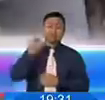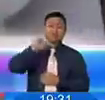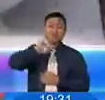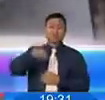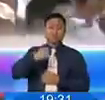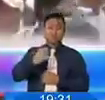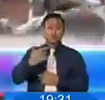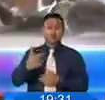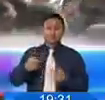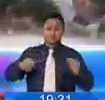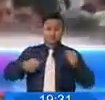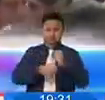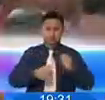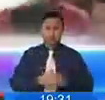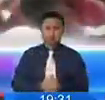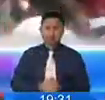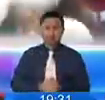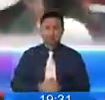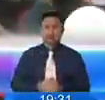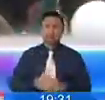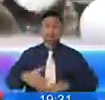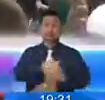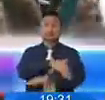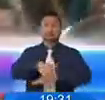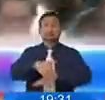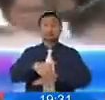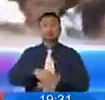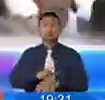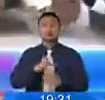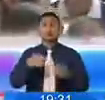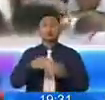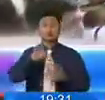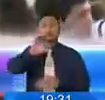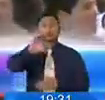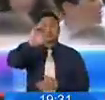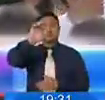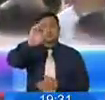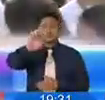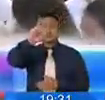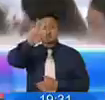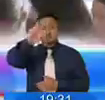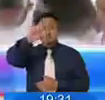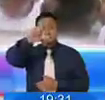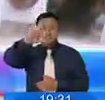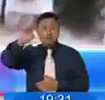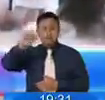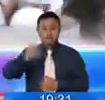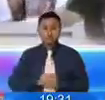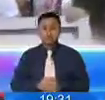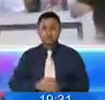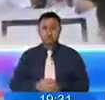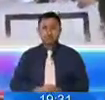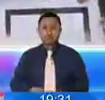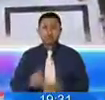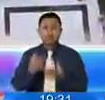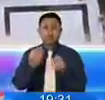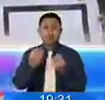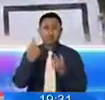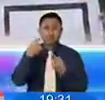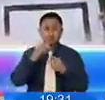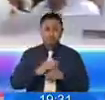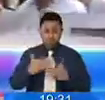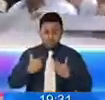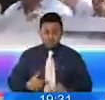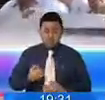semana pasada. La concentración fue entre las avenidas Unidad Nacional y Ceballos. Hasta aquí llegaron cientos de personas que vestían